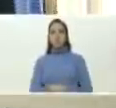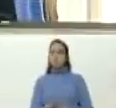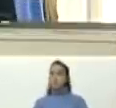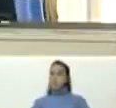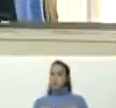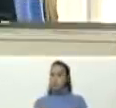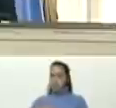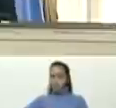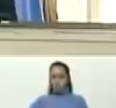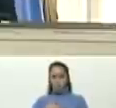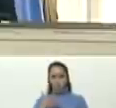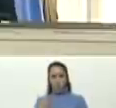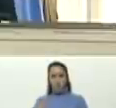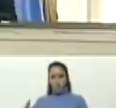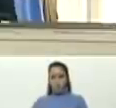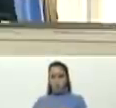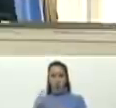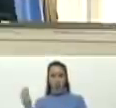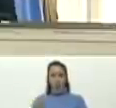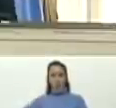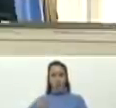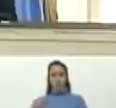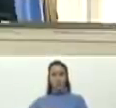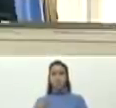pueda encontrarse la verdad.